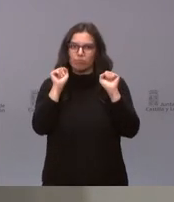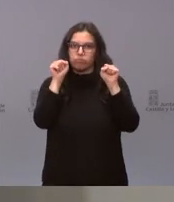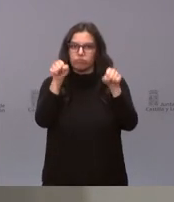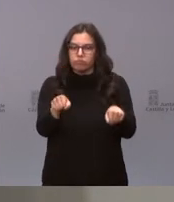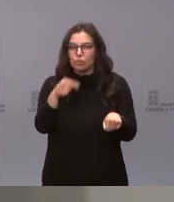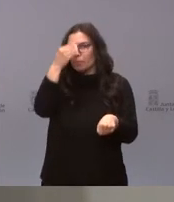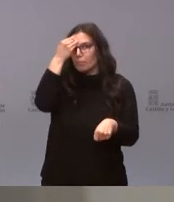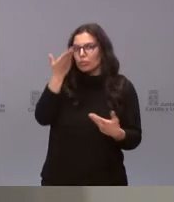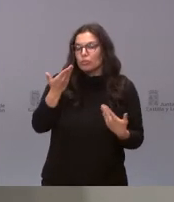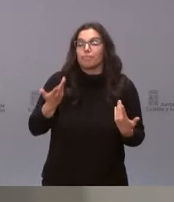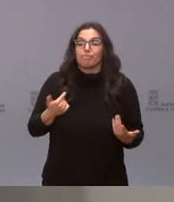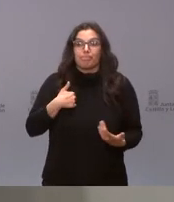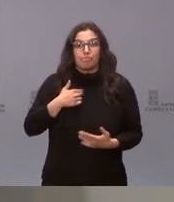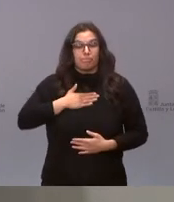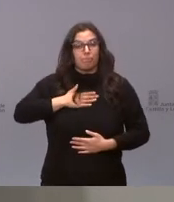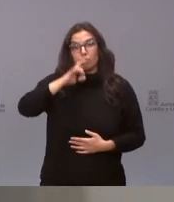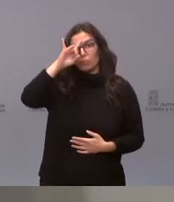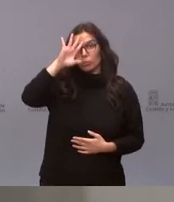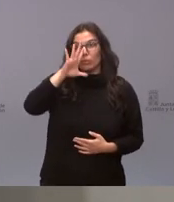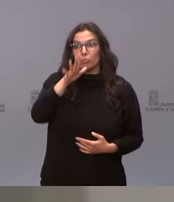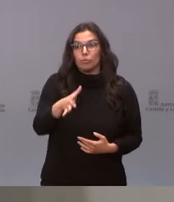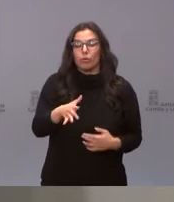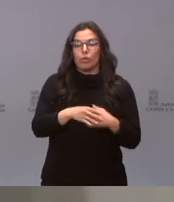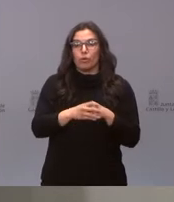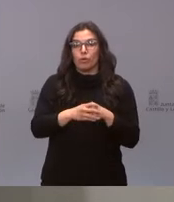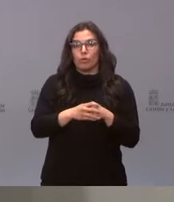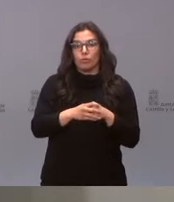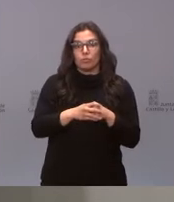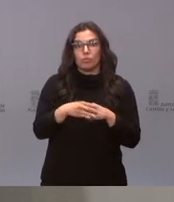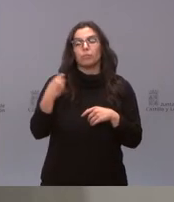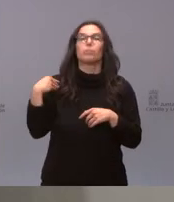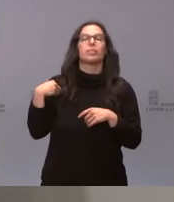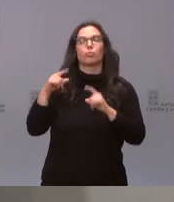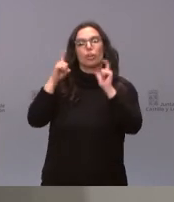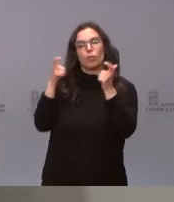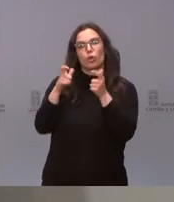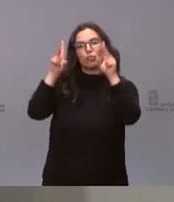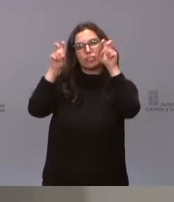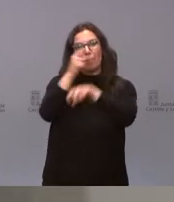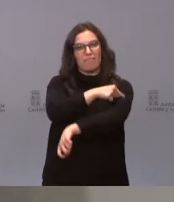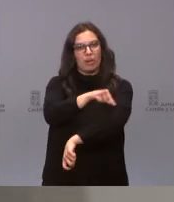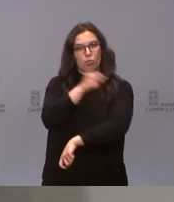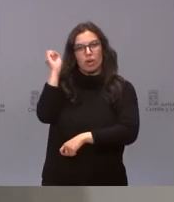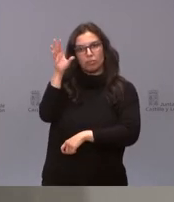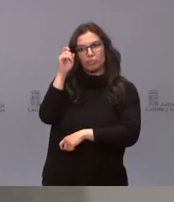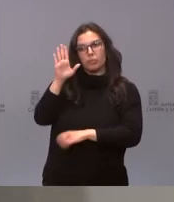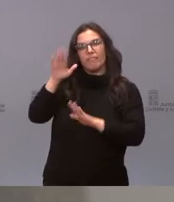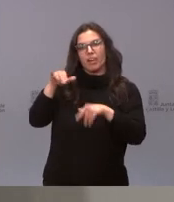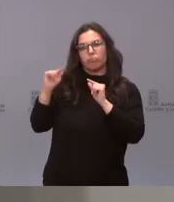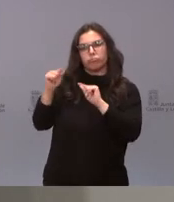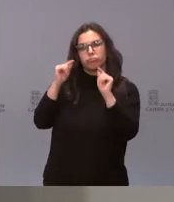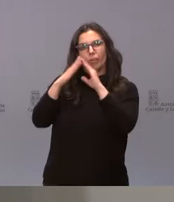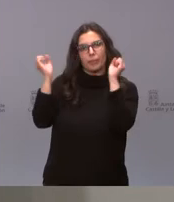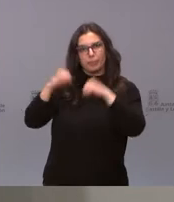decir que a mí me sorprendió porque la ponencia de vacunas habían decidido que ellos